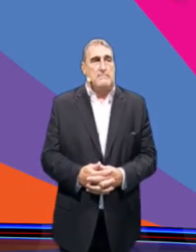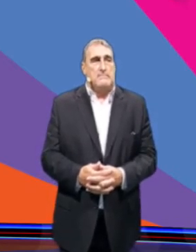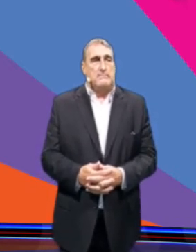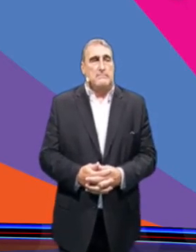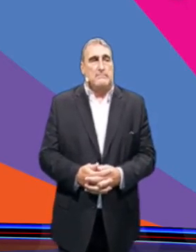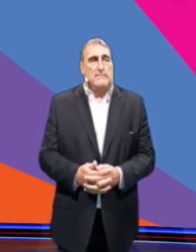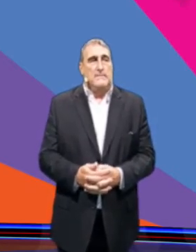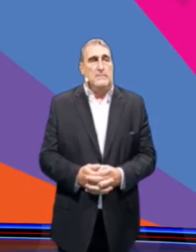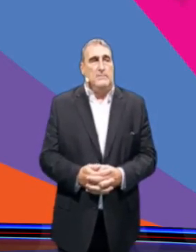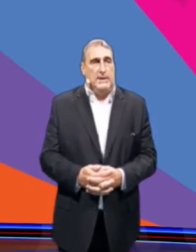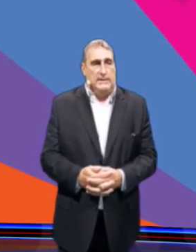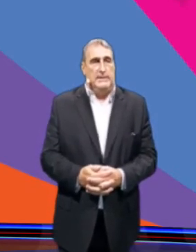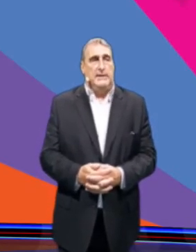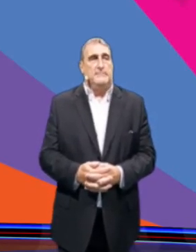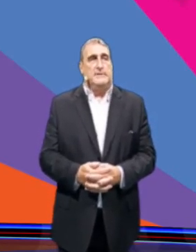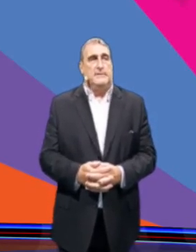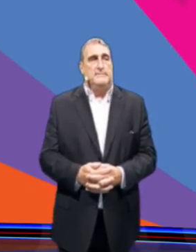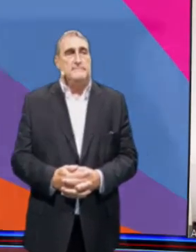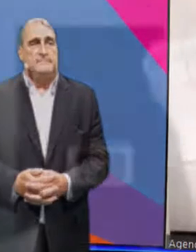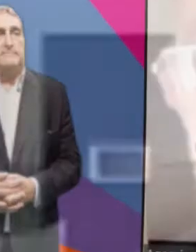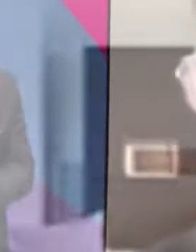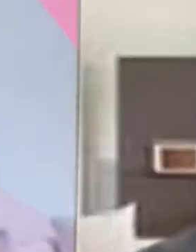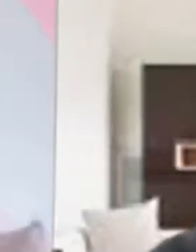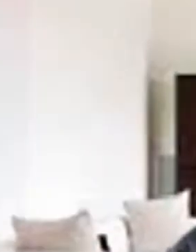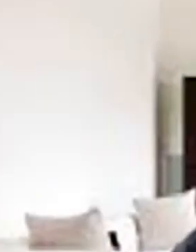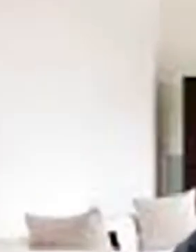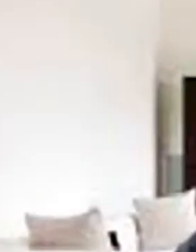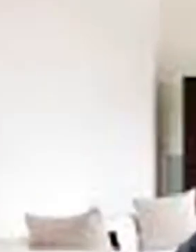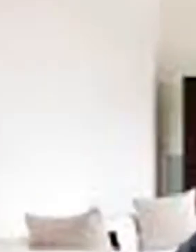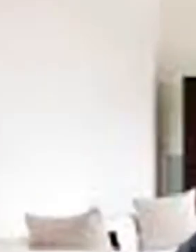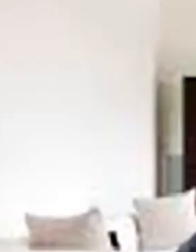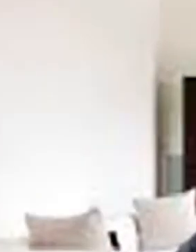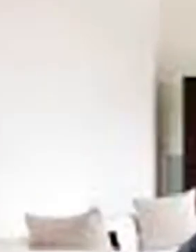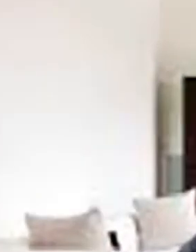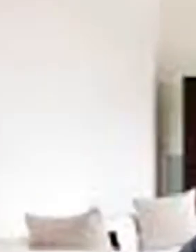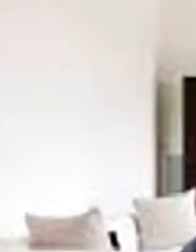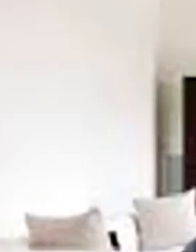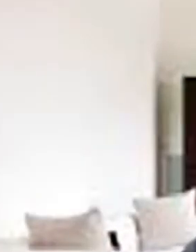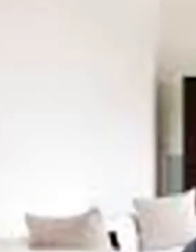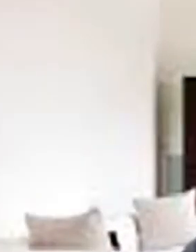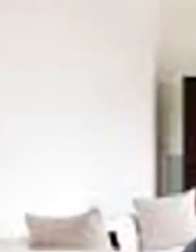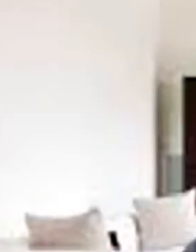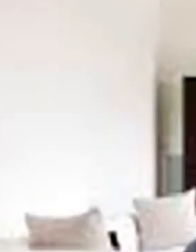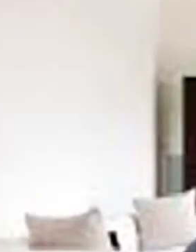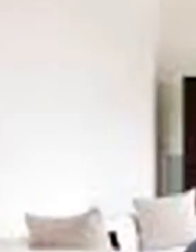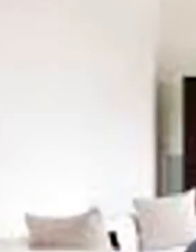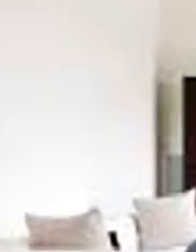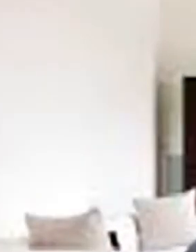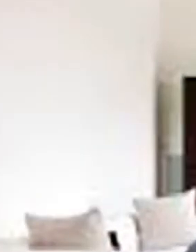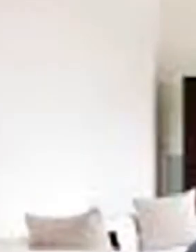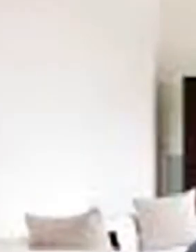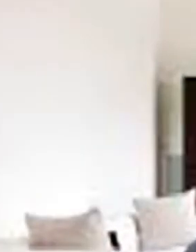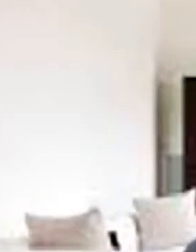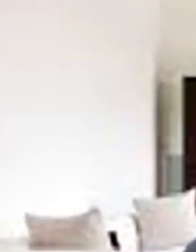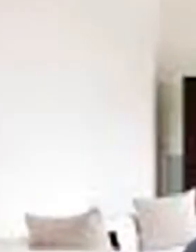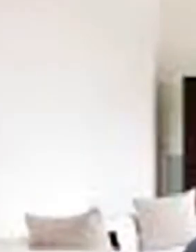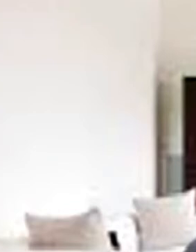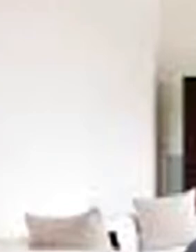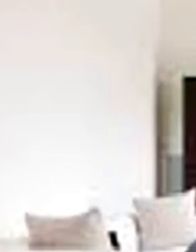Julián Galdeano. Julián Galeano, Y naturalmente en Rosario, nunca me